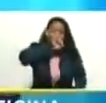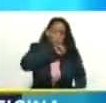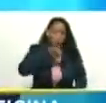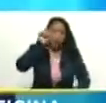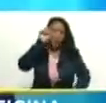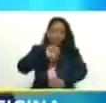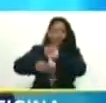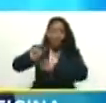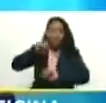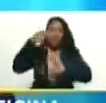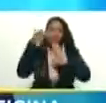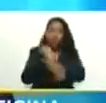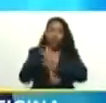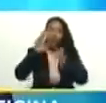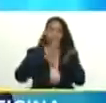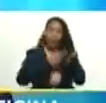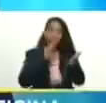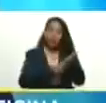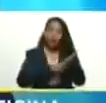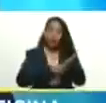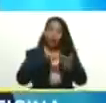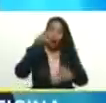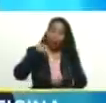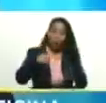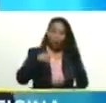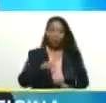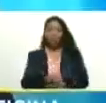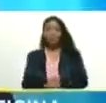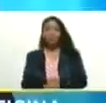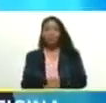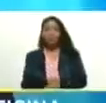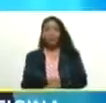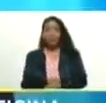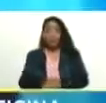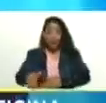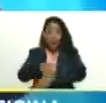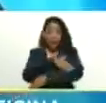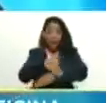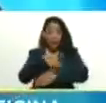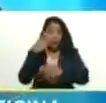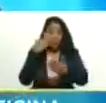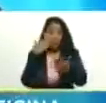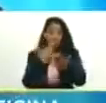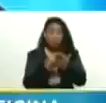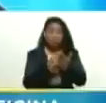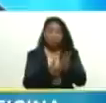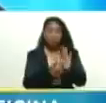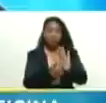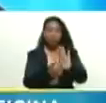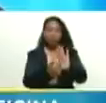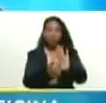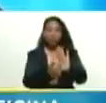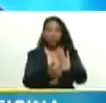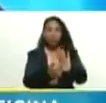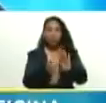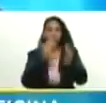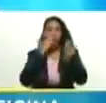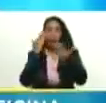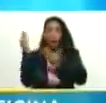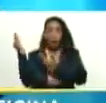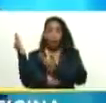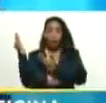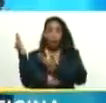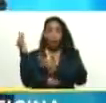defensores de nuestra verdad, de esa verdad que hay en las calles, de esa verdad allí,